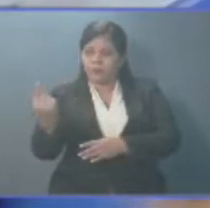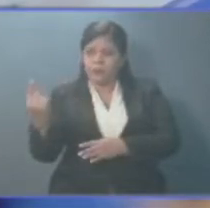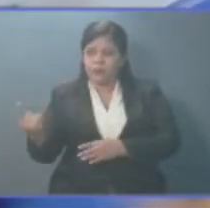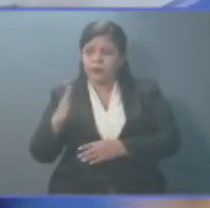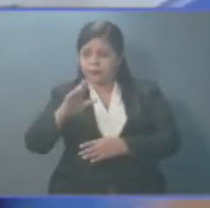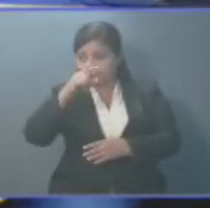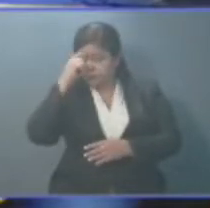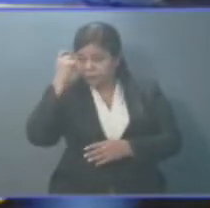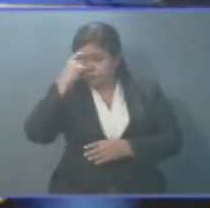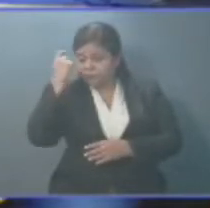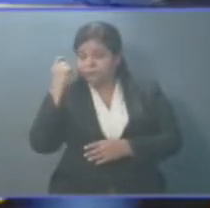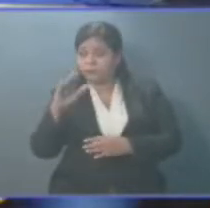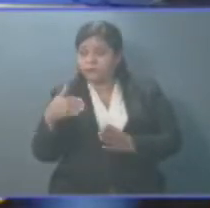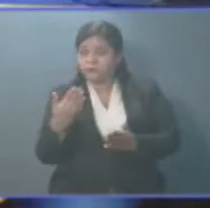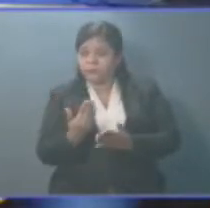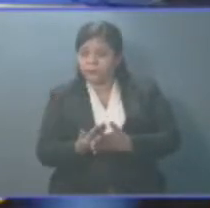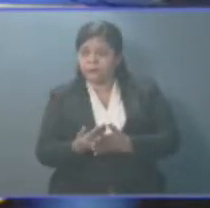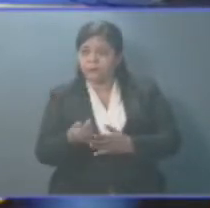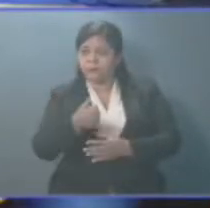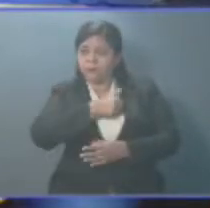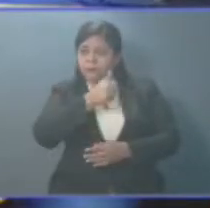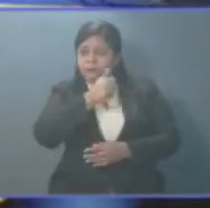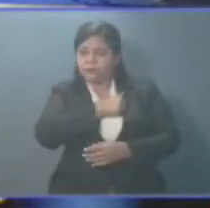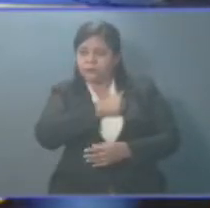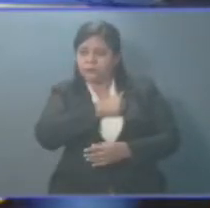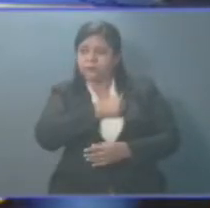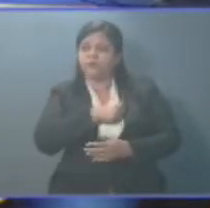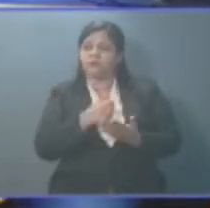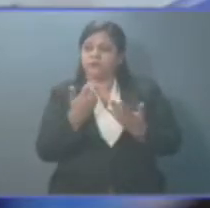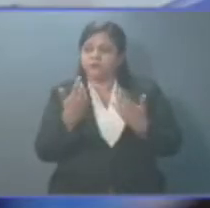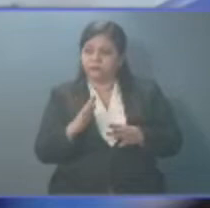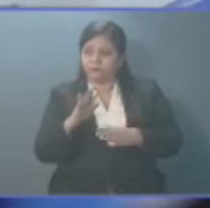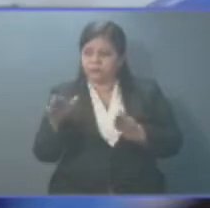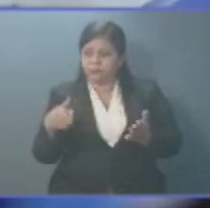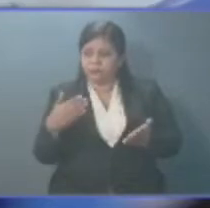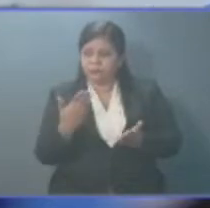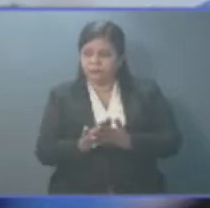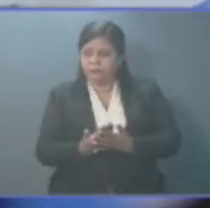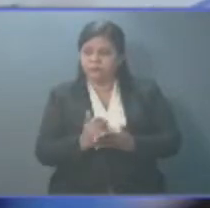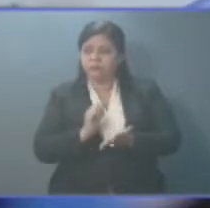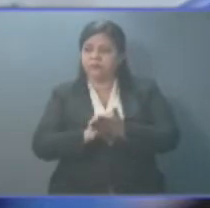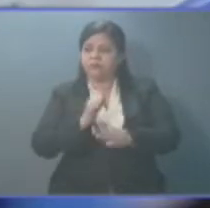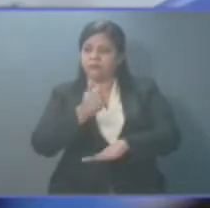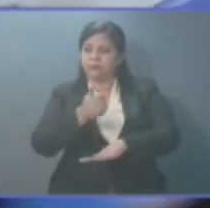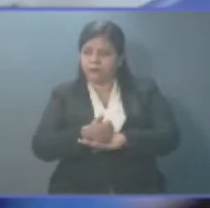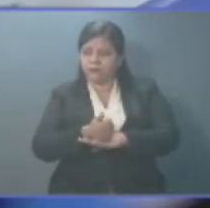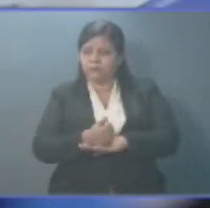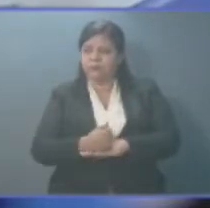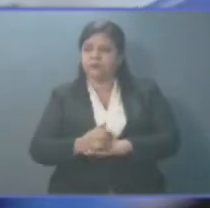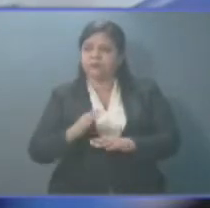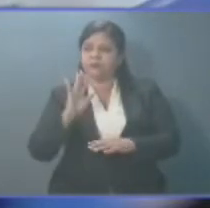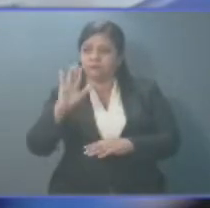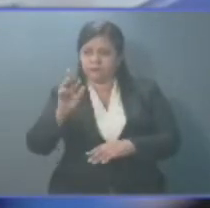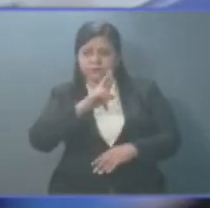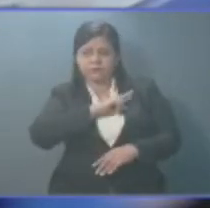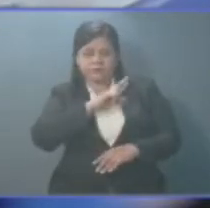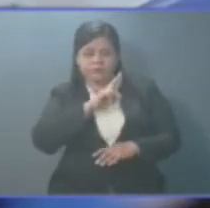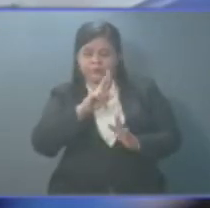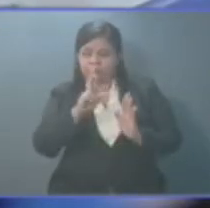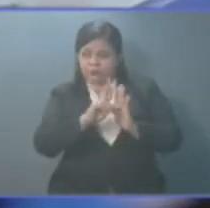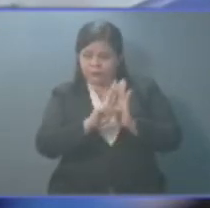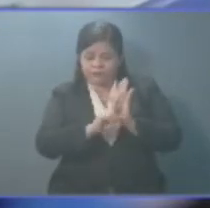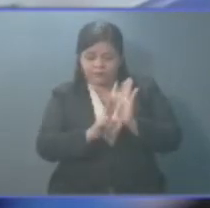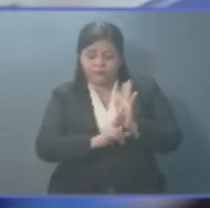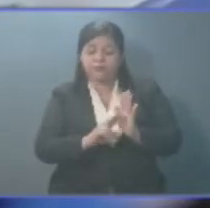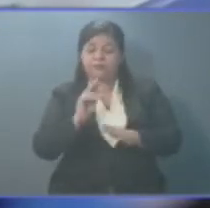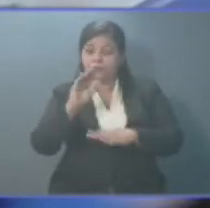funciones, atribuciones y facultades debidamente determinadas por sus estatutos, dentro del respeto